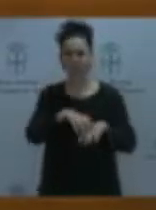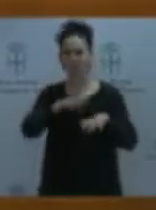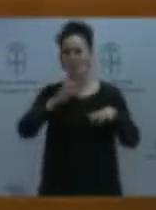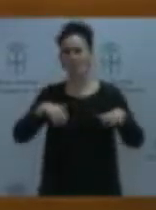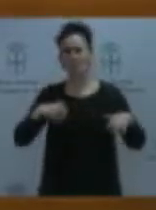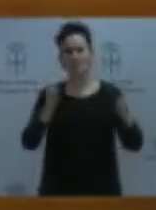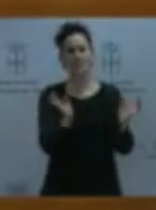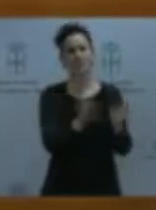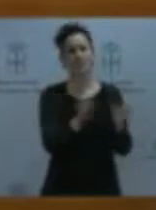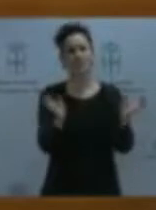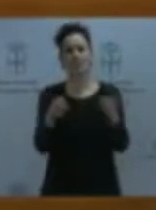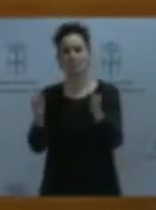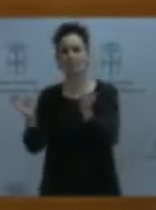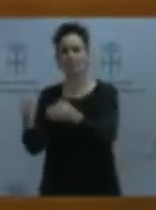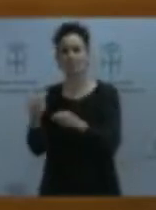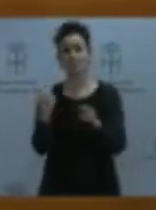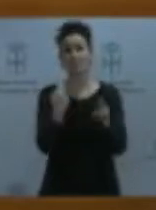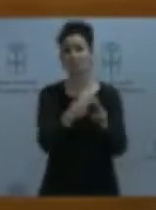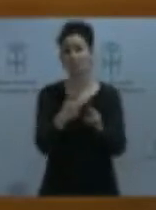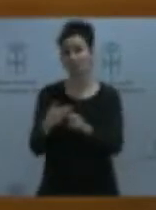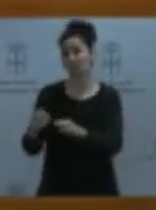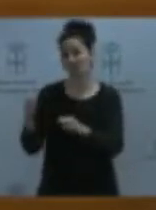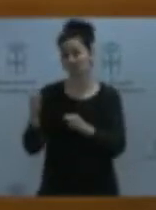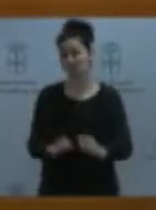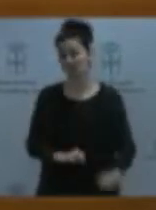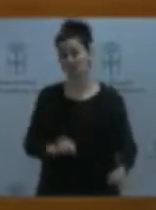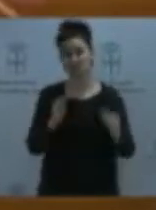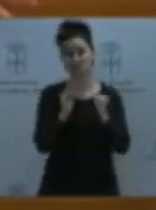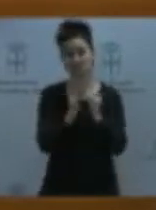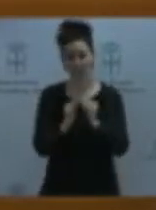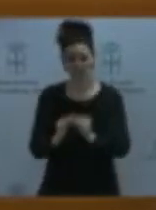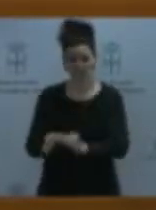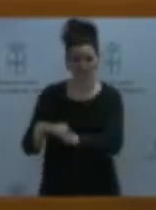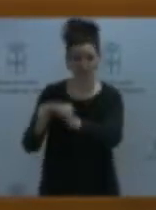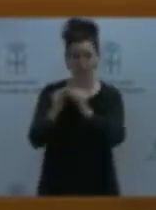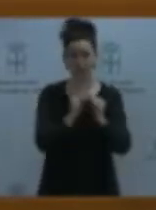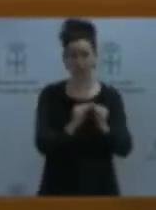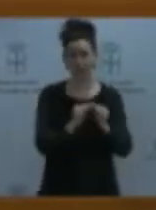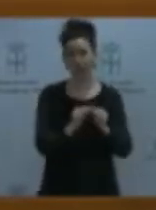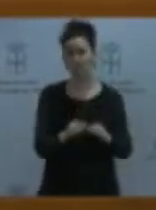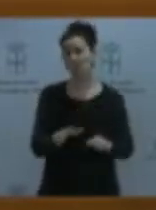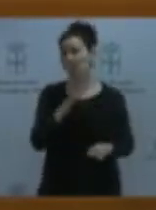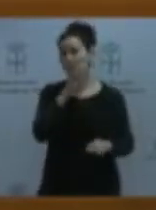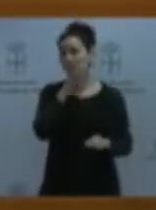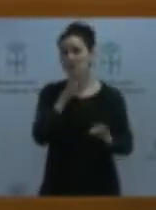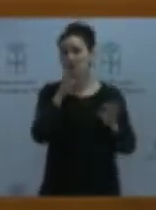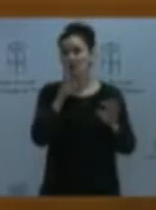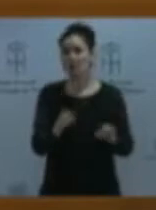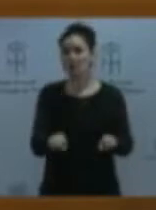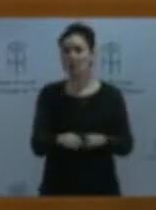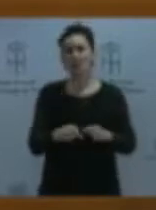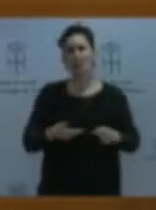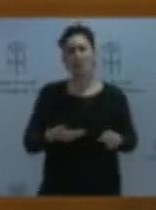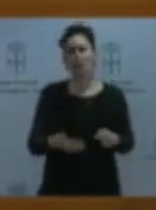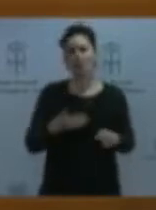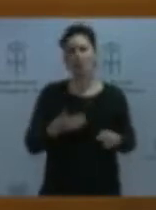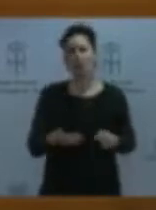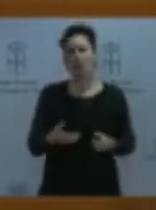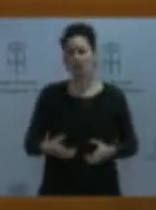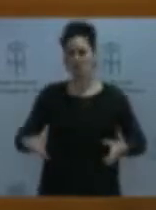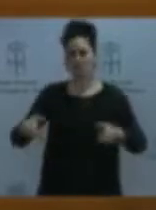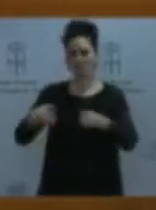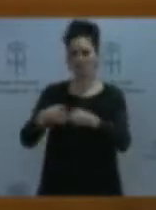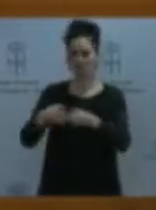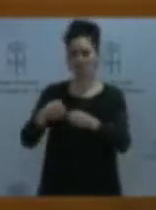acuerdo con ella, porque realmente se está denigrando a un grupo laboral porque no se le